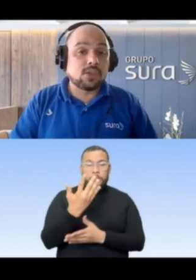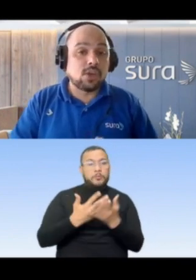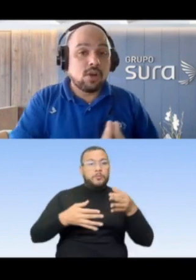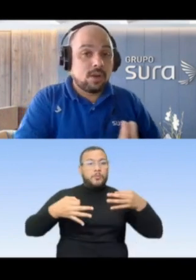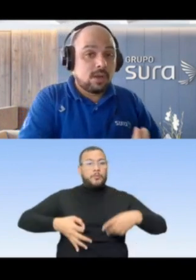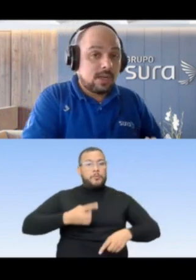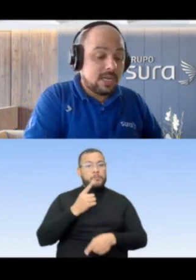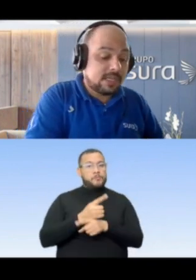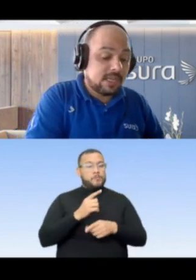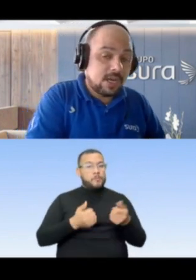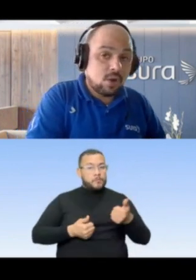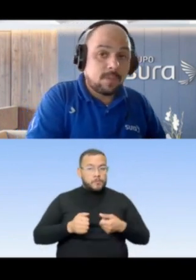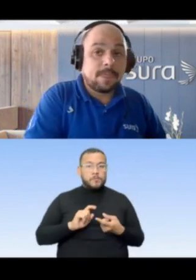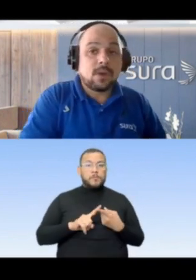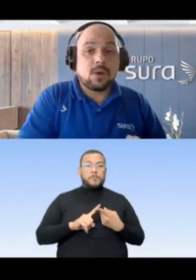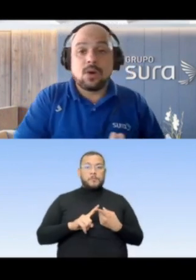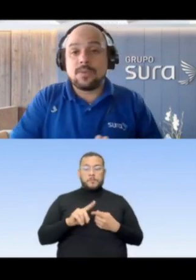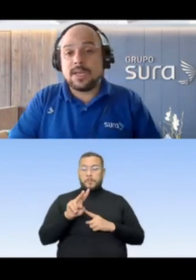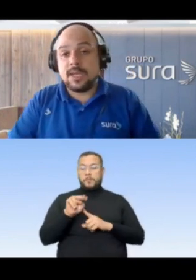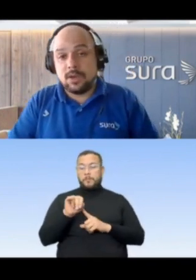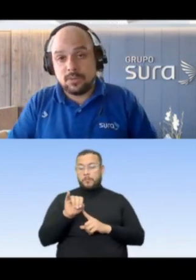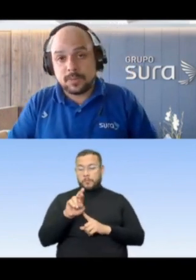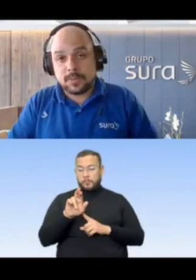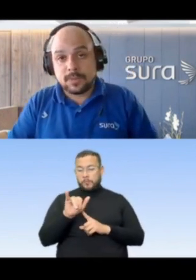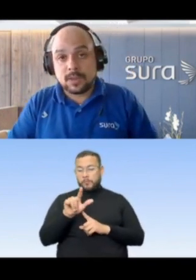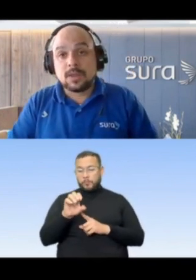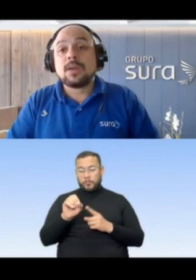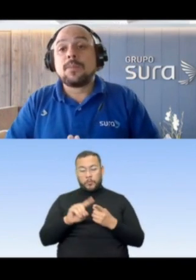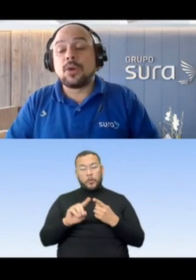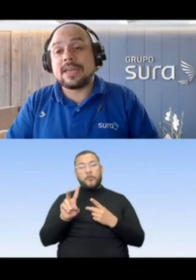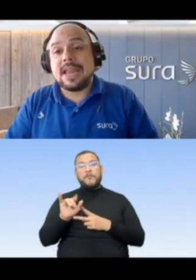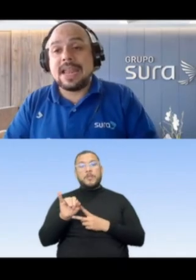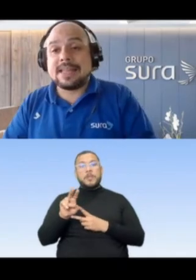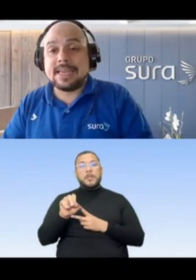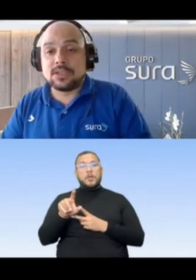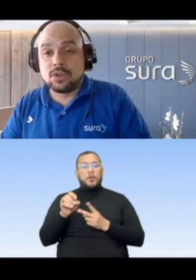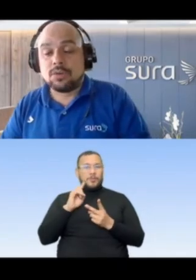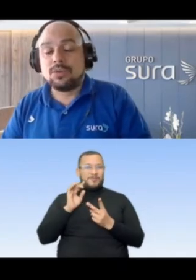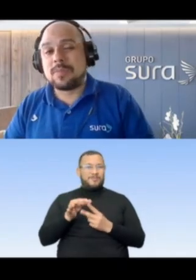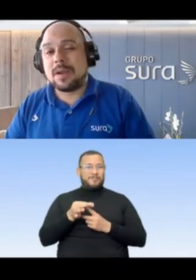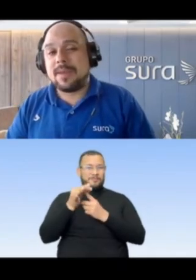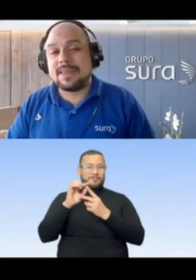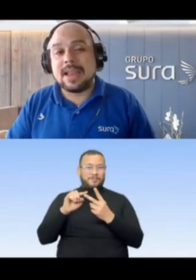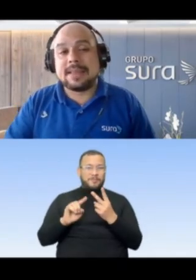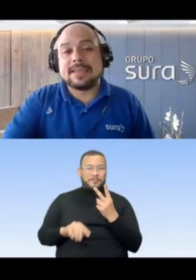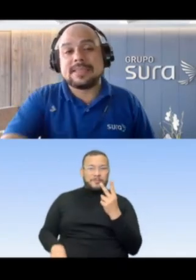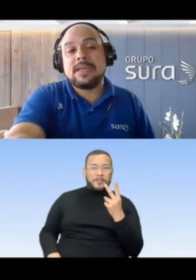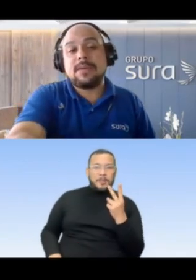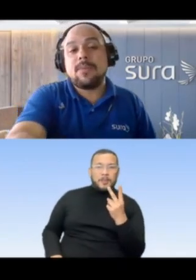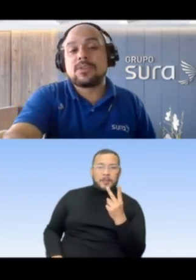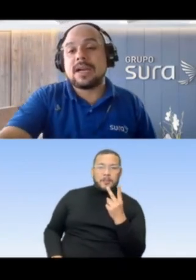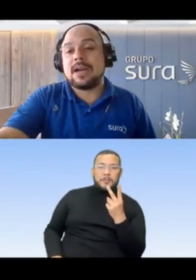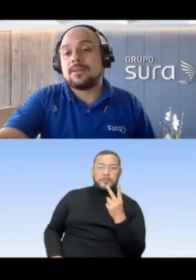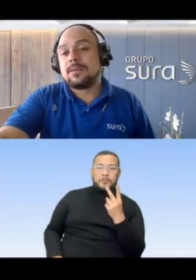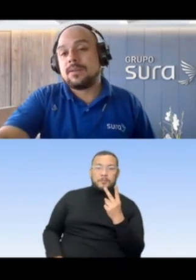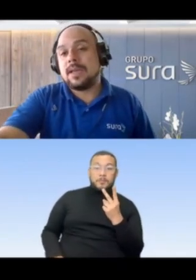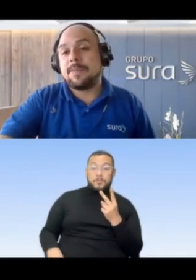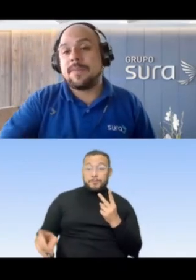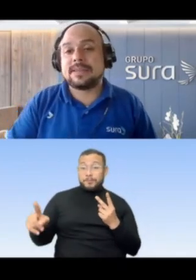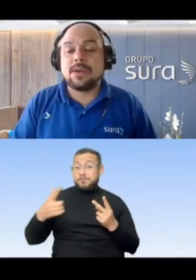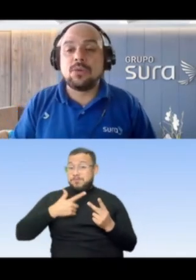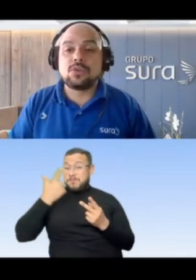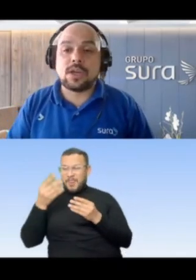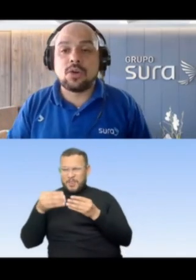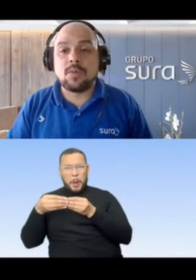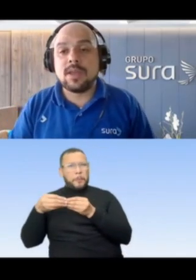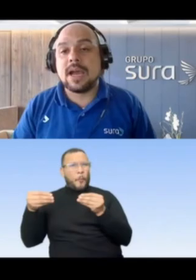lesionados? ¿Cuáles son? Nitrilo o vinilo. ¿Por qué el látex no? Normalmente el látex, si vemos acá